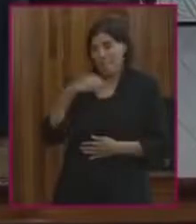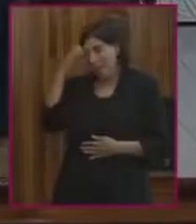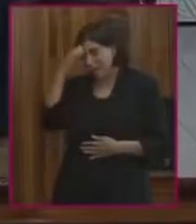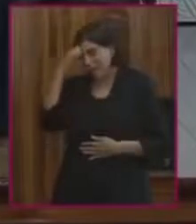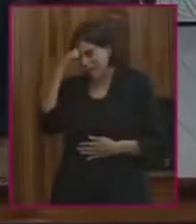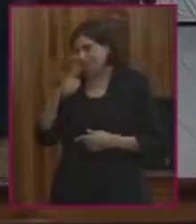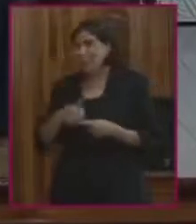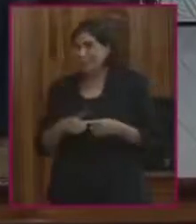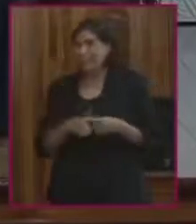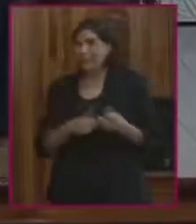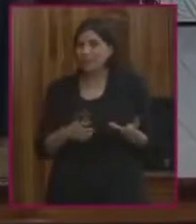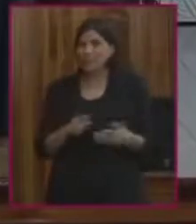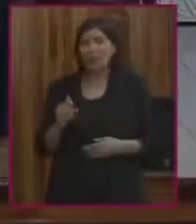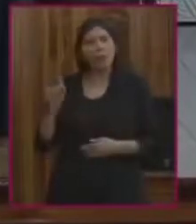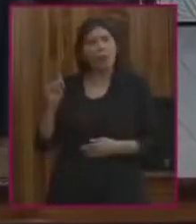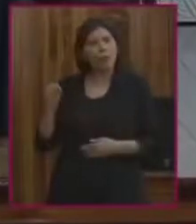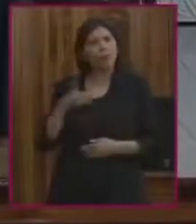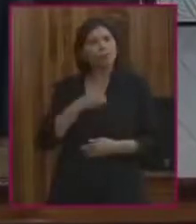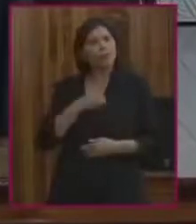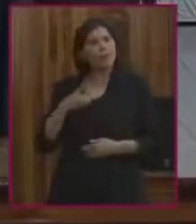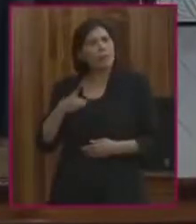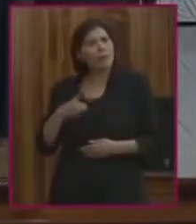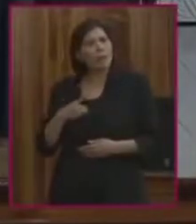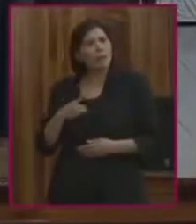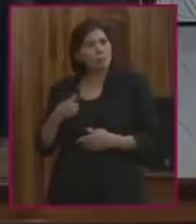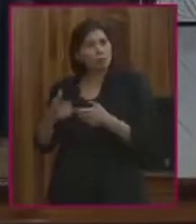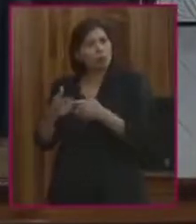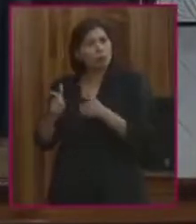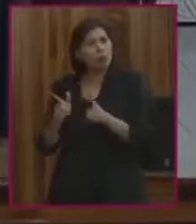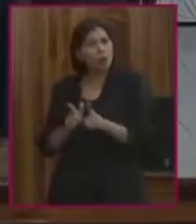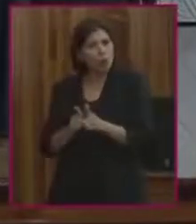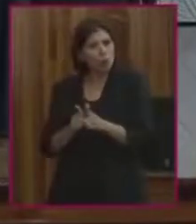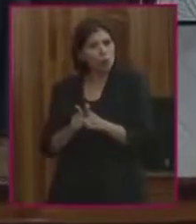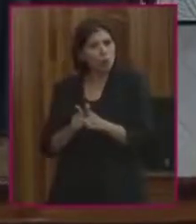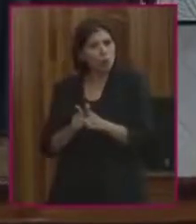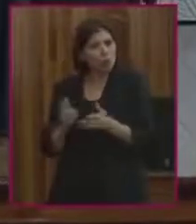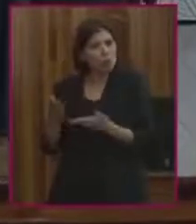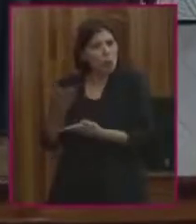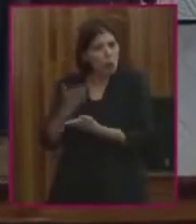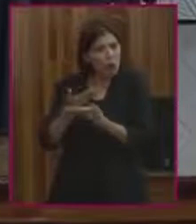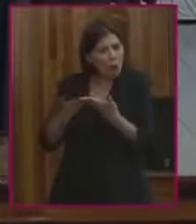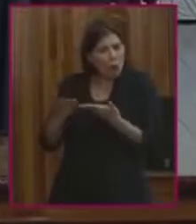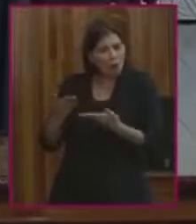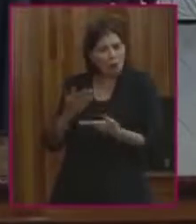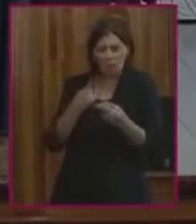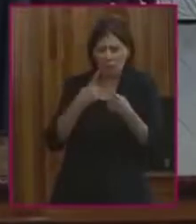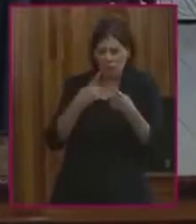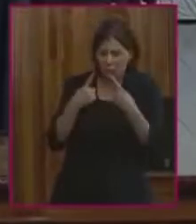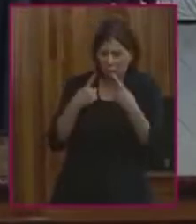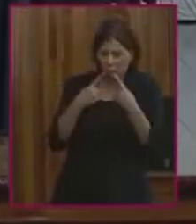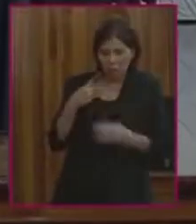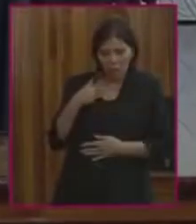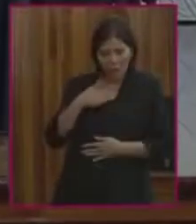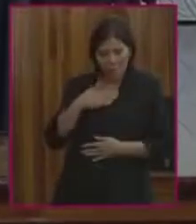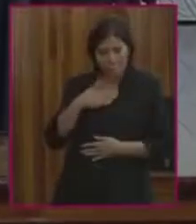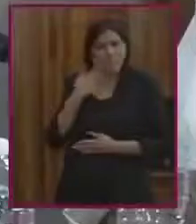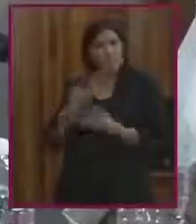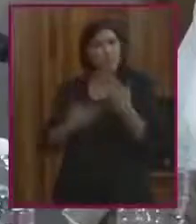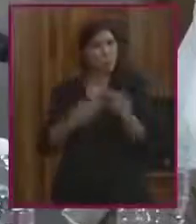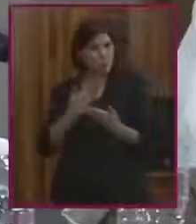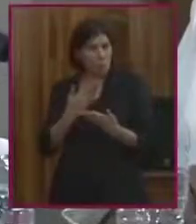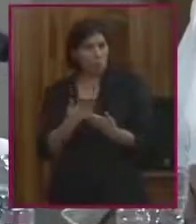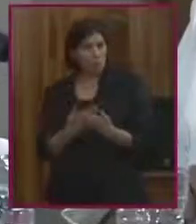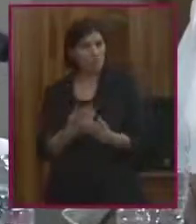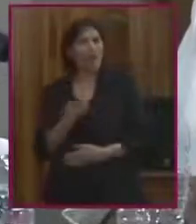colectivos, esos colegiados, donde se piensen las cosas de manera colegiada. Entonces, pues yo mi propuesta en esta ronda sería